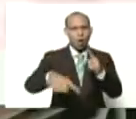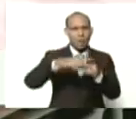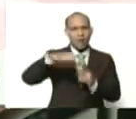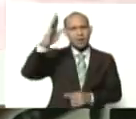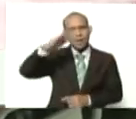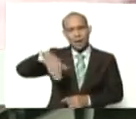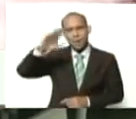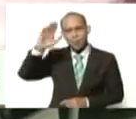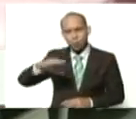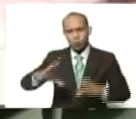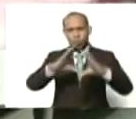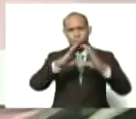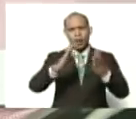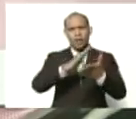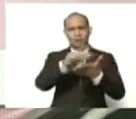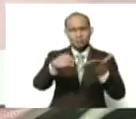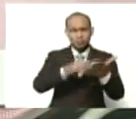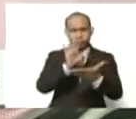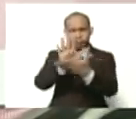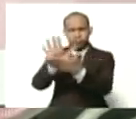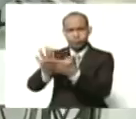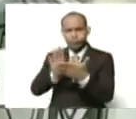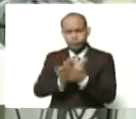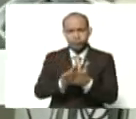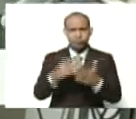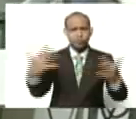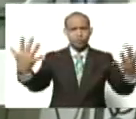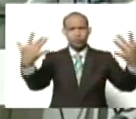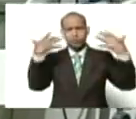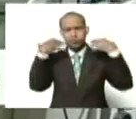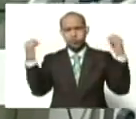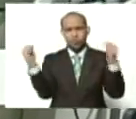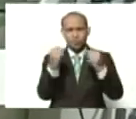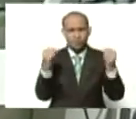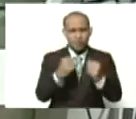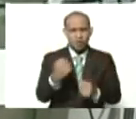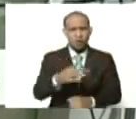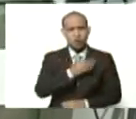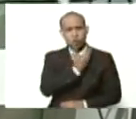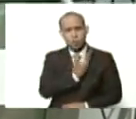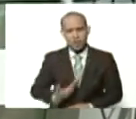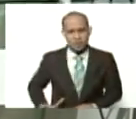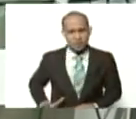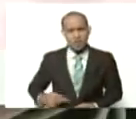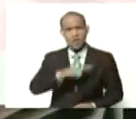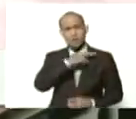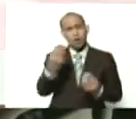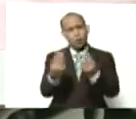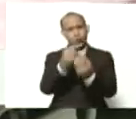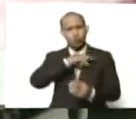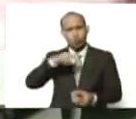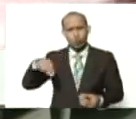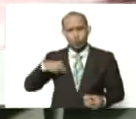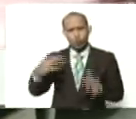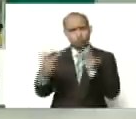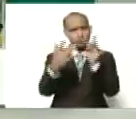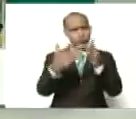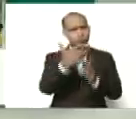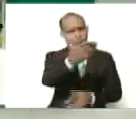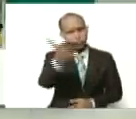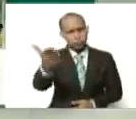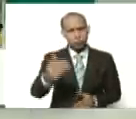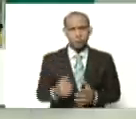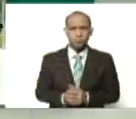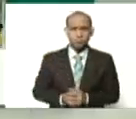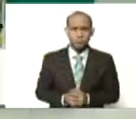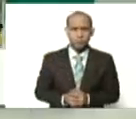las baldosas y lo que corresponde a los aires acondicionados. Presidente, cuenta con nosotros, nosotros contamos con usted. Le damos el pase, a su vez, a